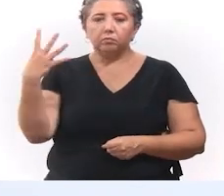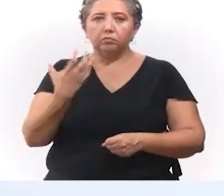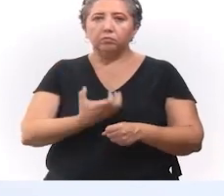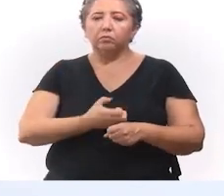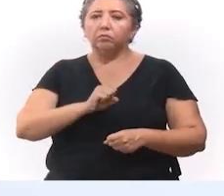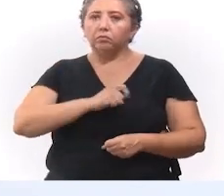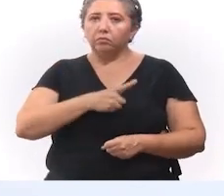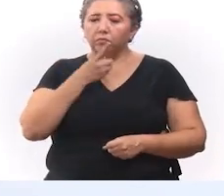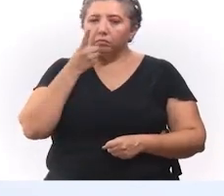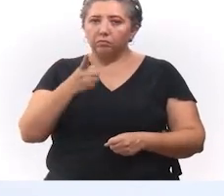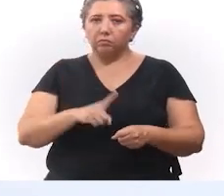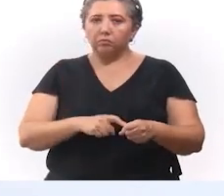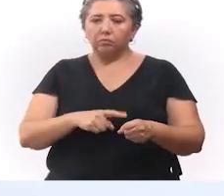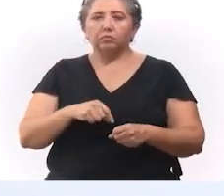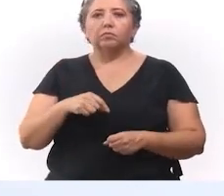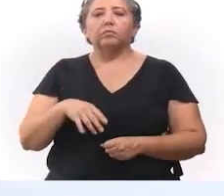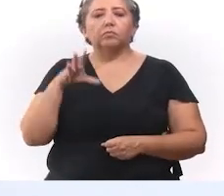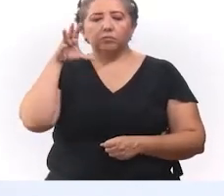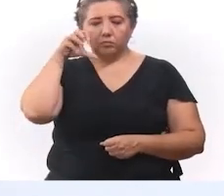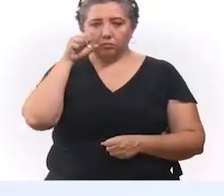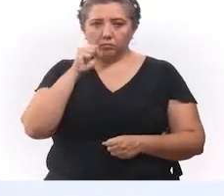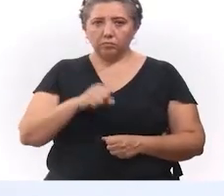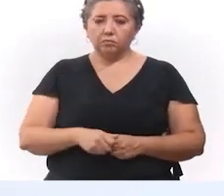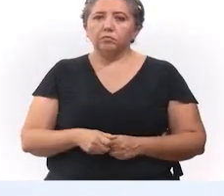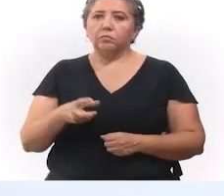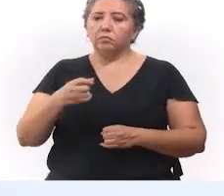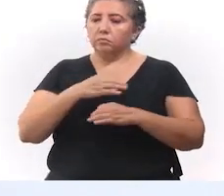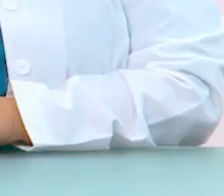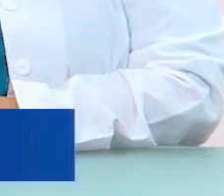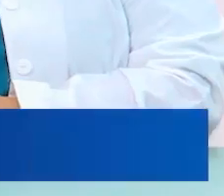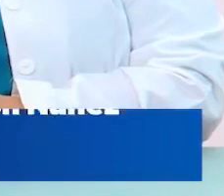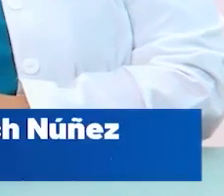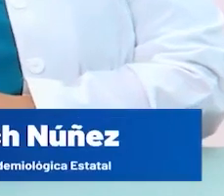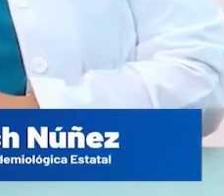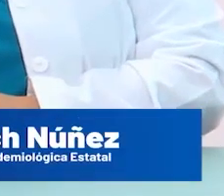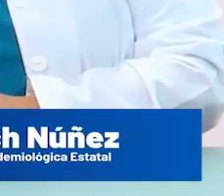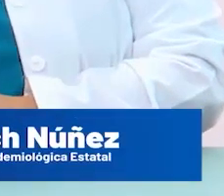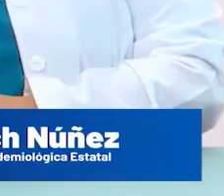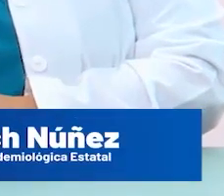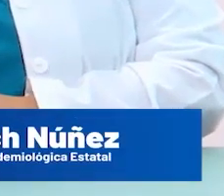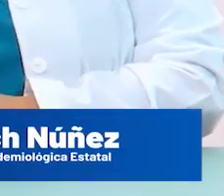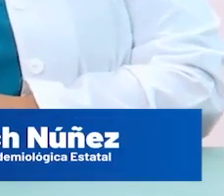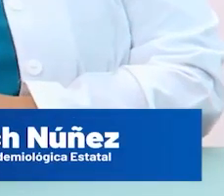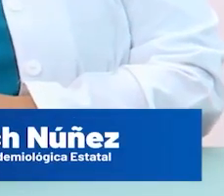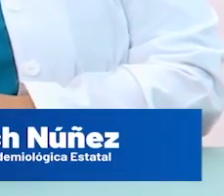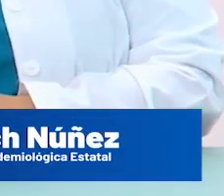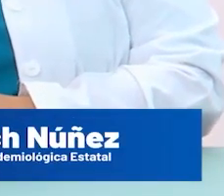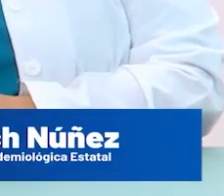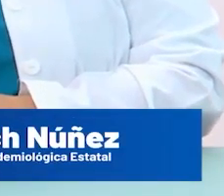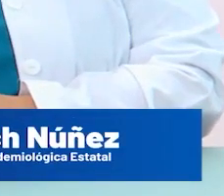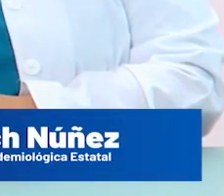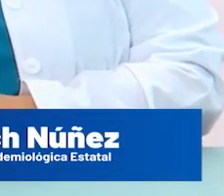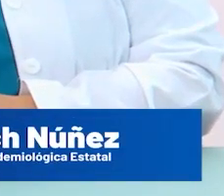del Semáforo Estatal de Salud marcan color naranja. Ese es todo el reporte, doctora. Muchas gracias, doctora.